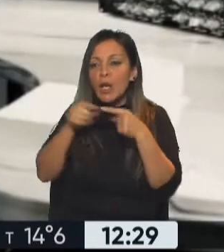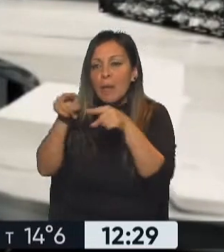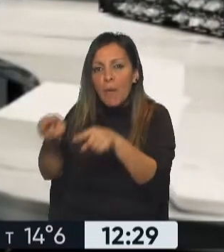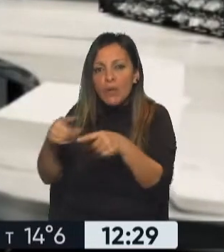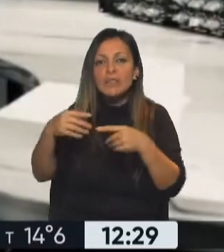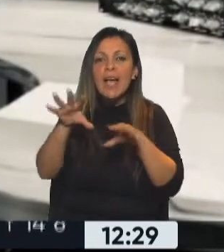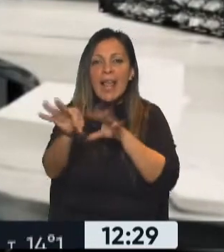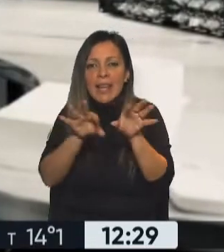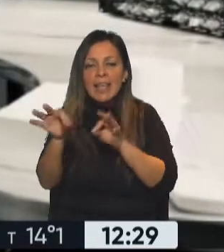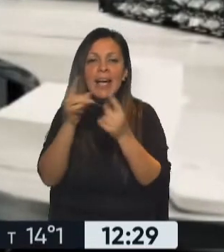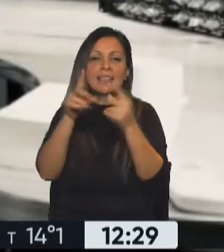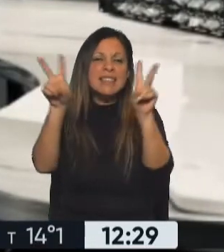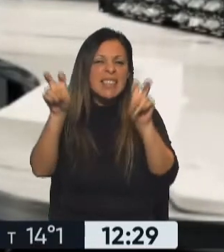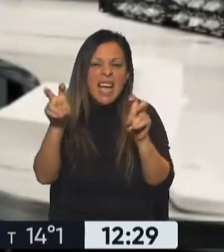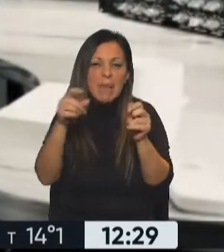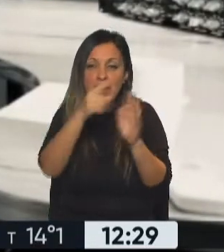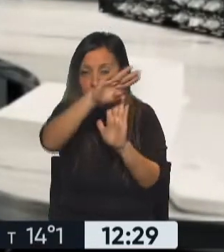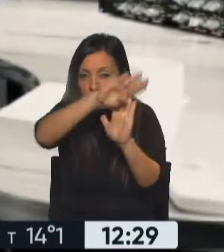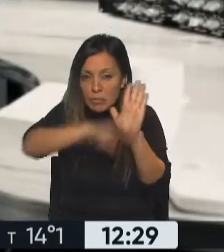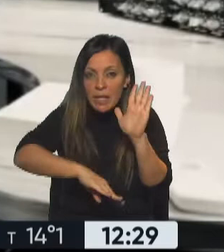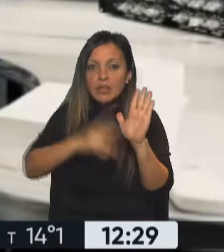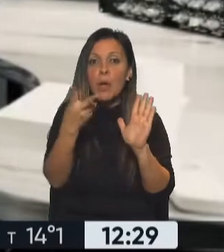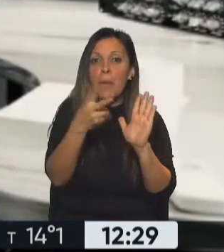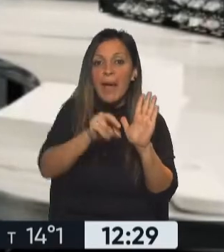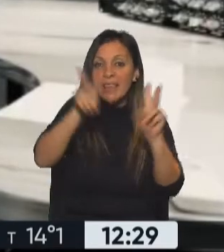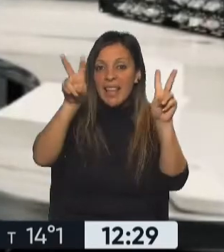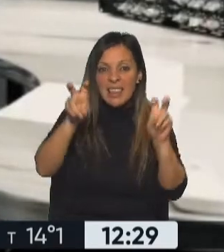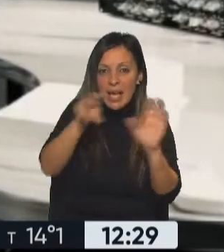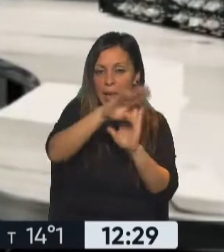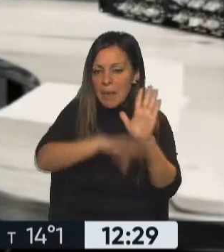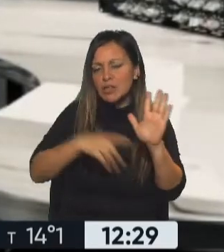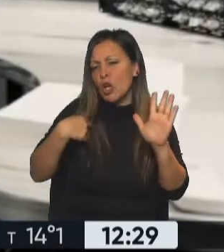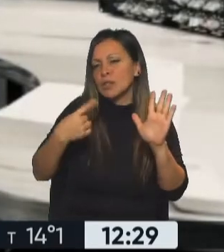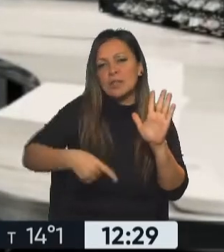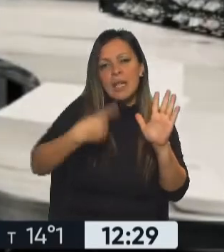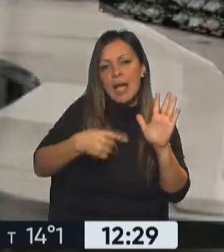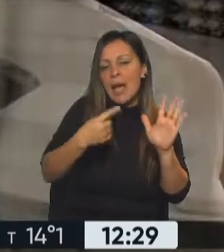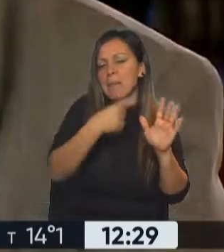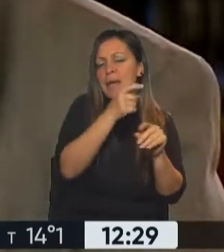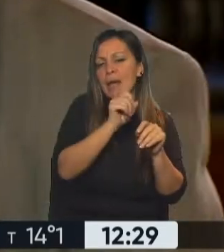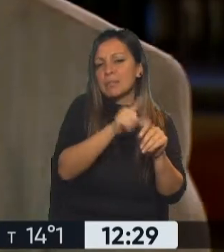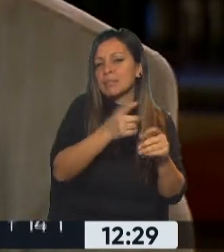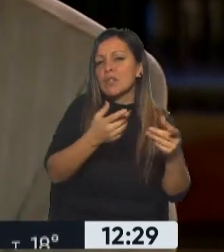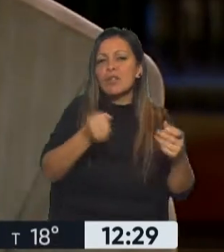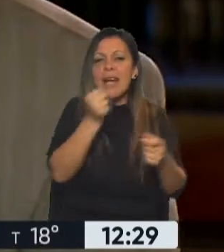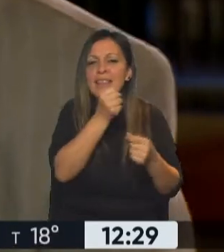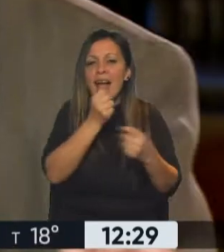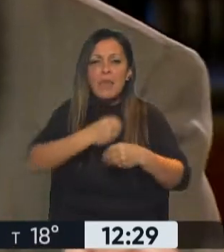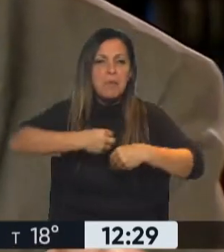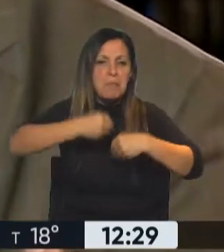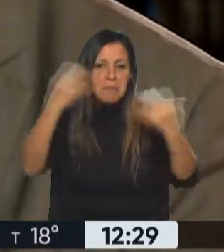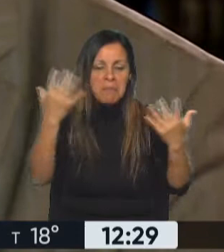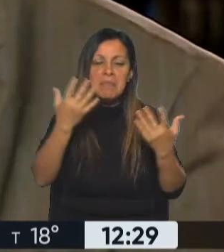estos temas, de estos 20 temas que me salen a mí de covers que hago con amigos como Jorge o Natalia en un asado o en un